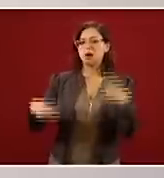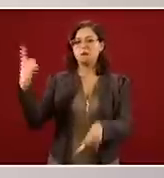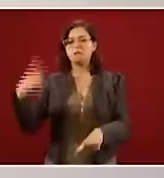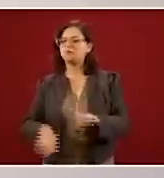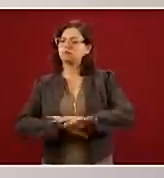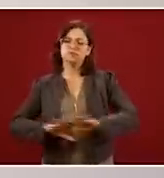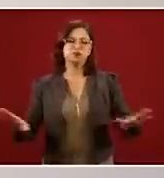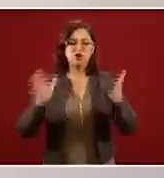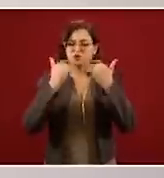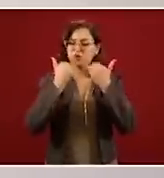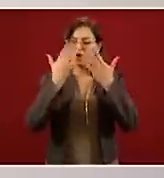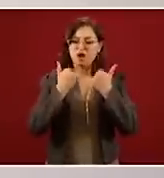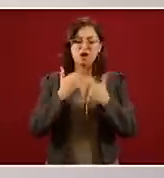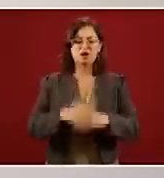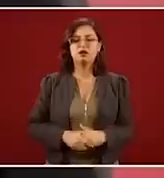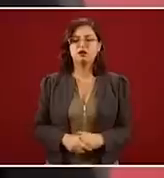O sea, para